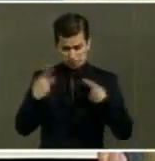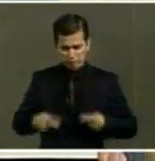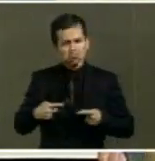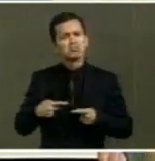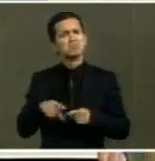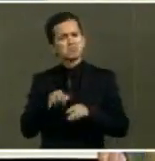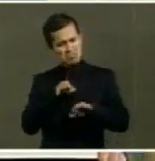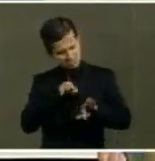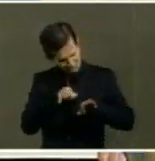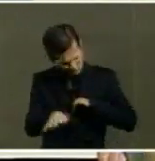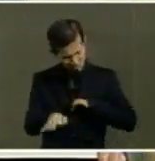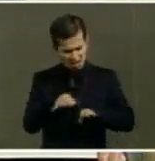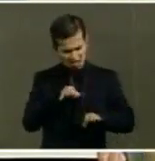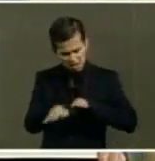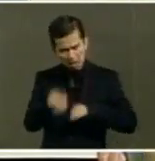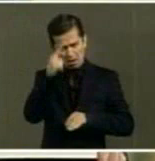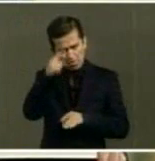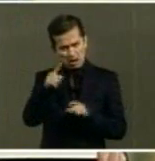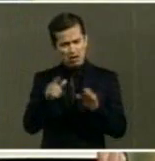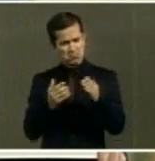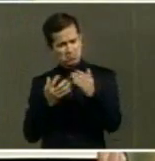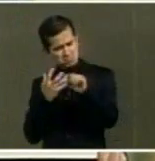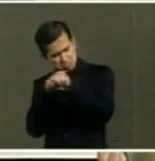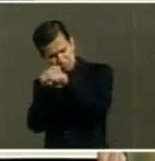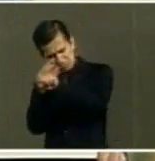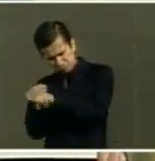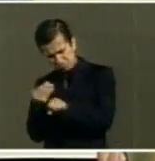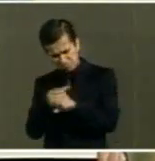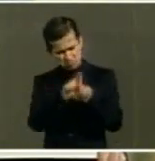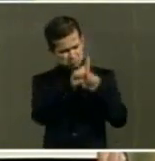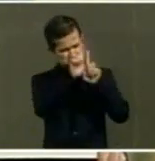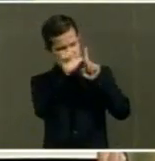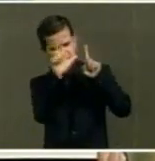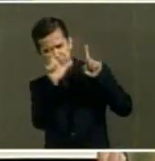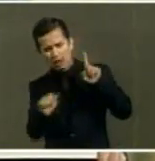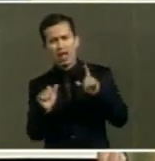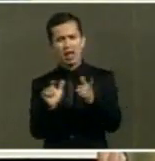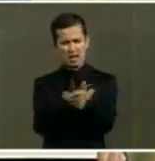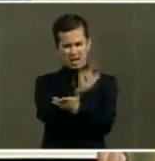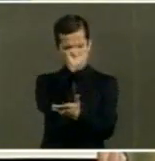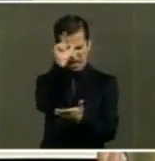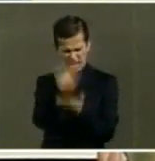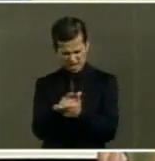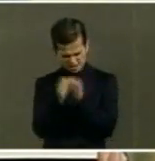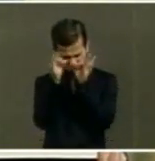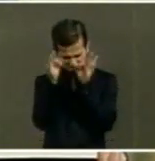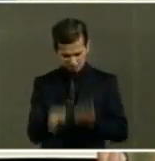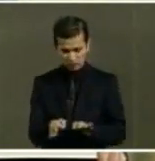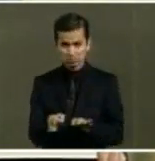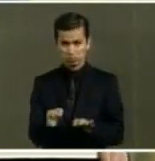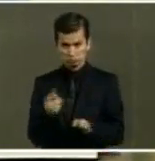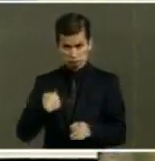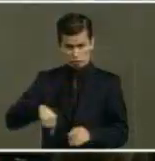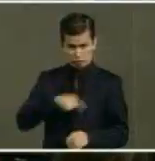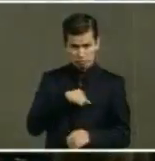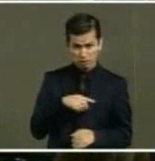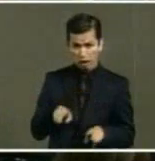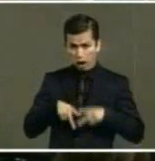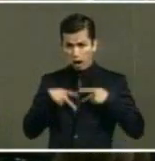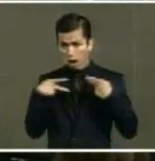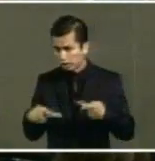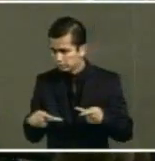un país de leyes y de libertades. Y en ese empeño, claudicar no es opción.